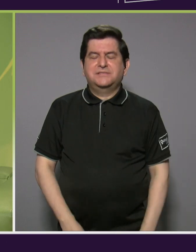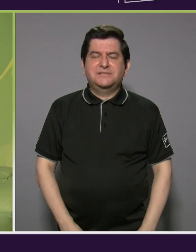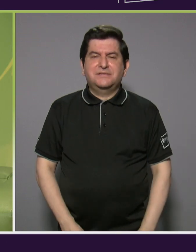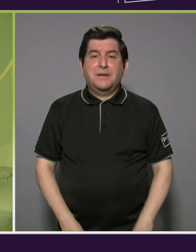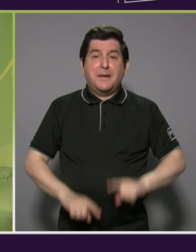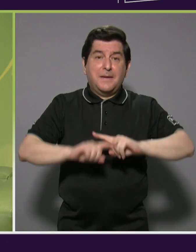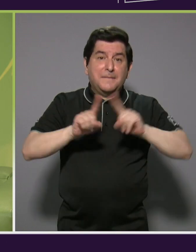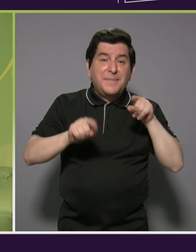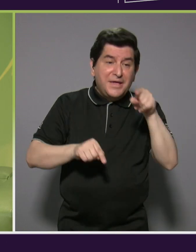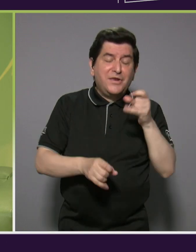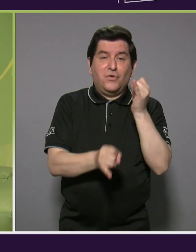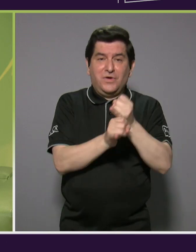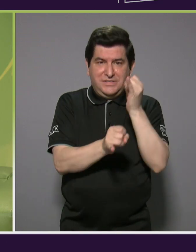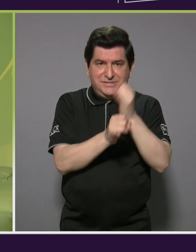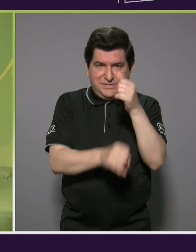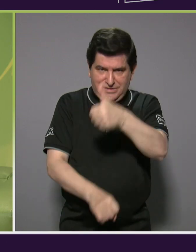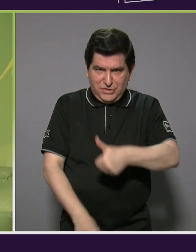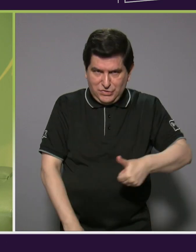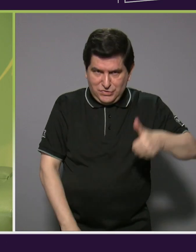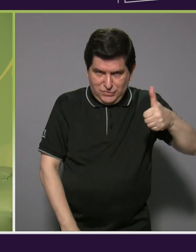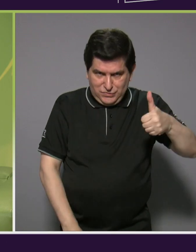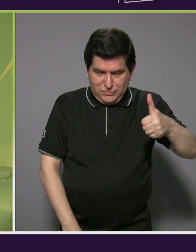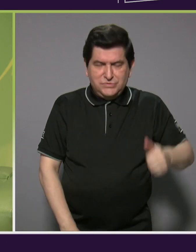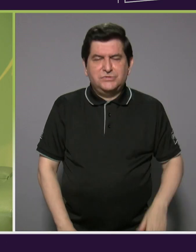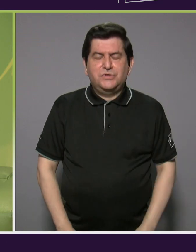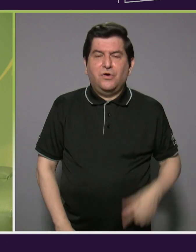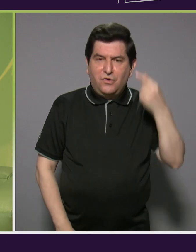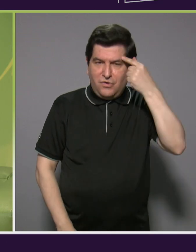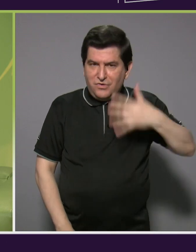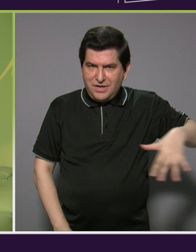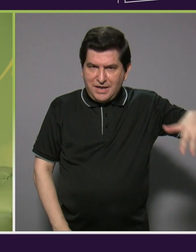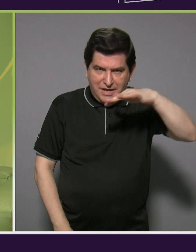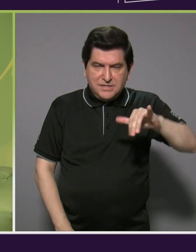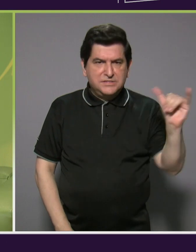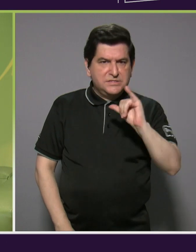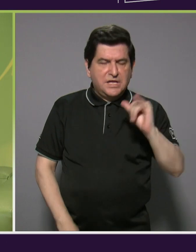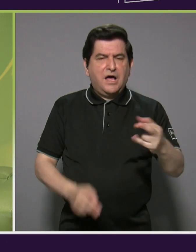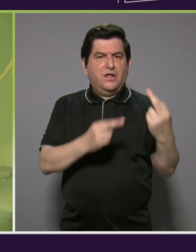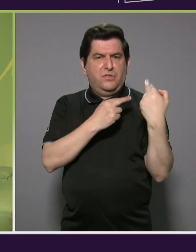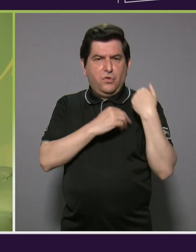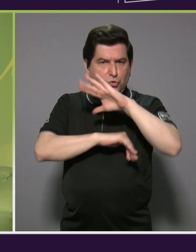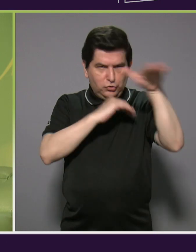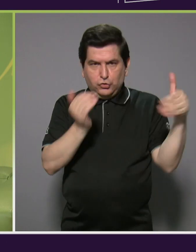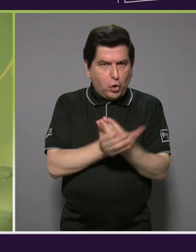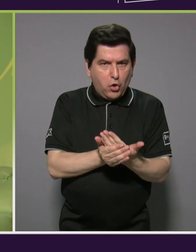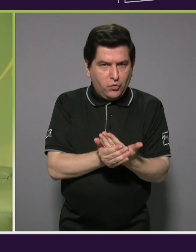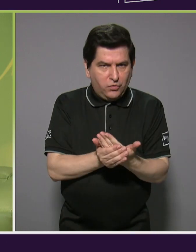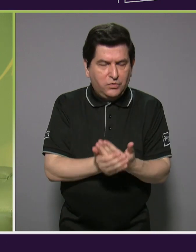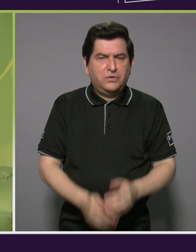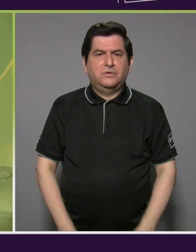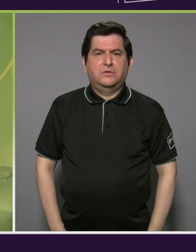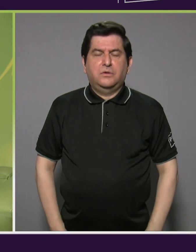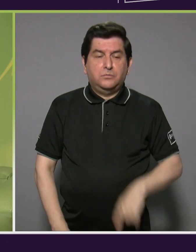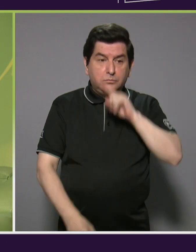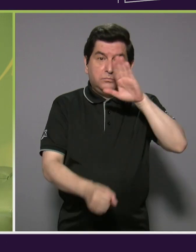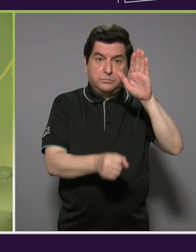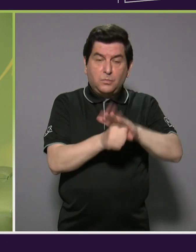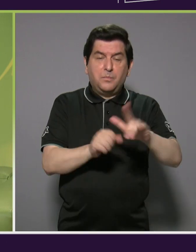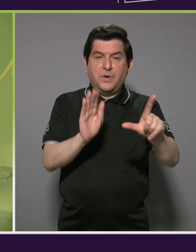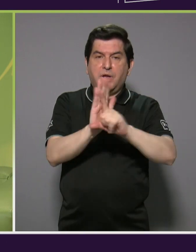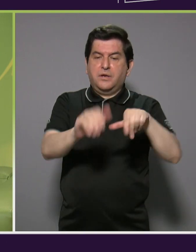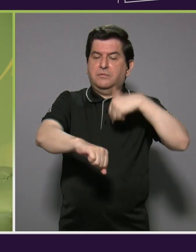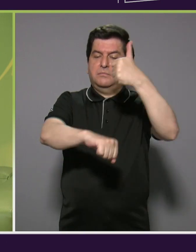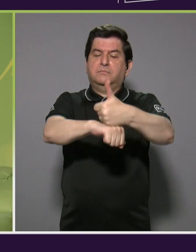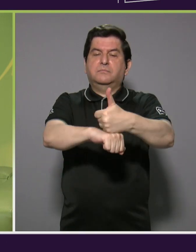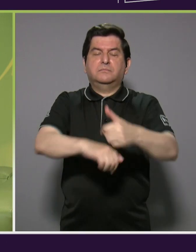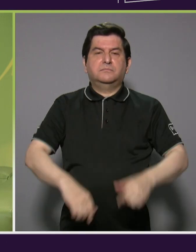Discapacidad, es el ente rector, pero el Estado tiene la obligación en su totalidad de cumplir lo que la ley